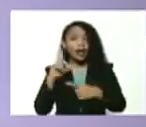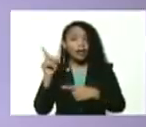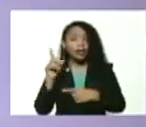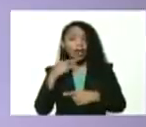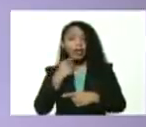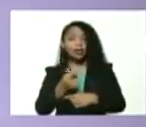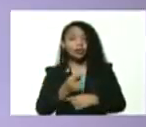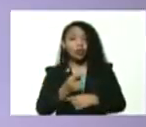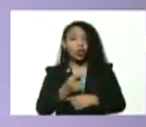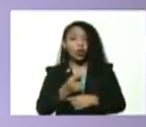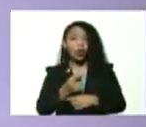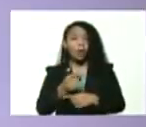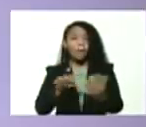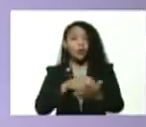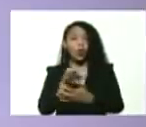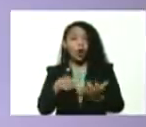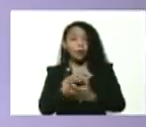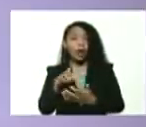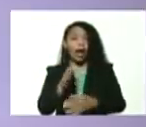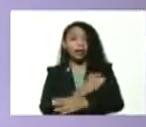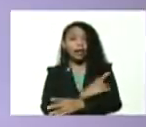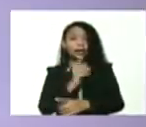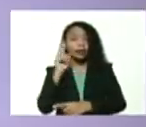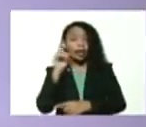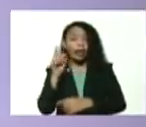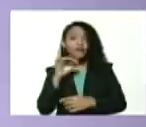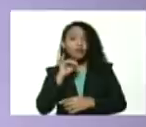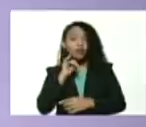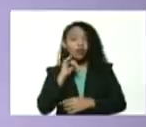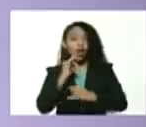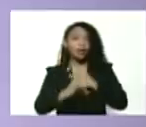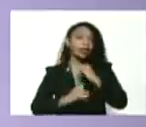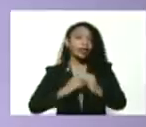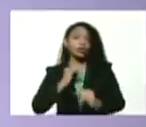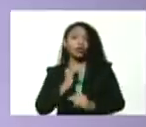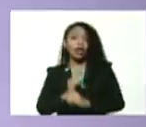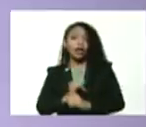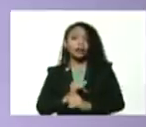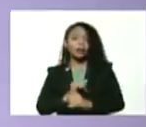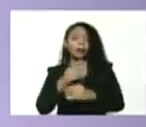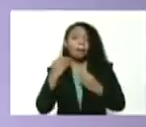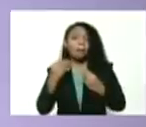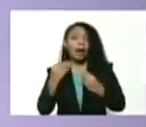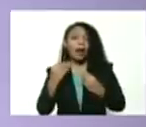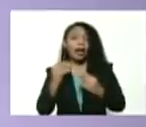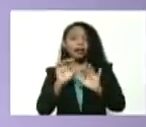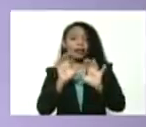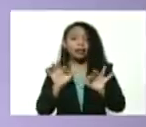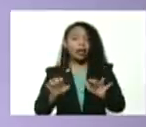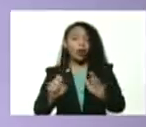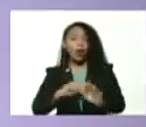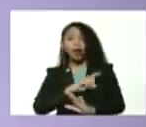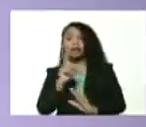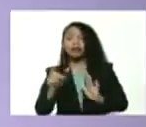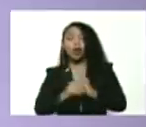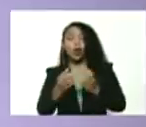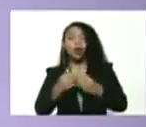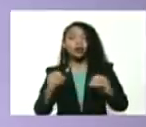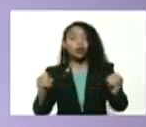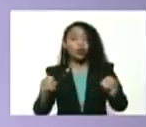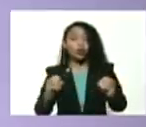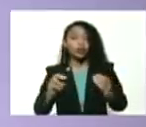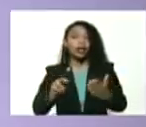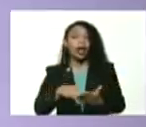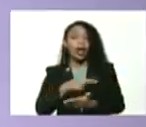denominado linchamiento mediático ante esta instancia internacional, justamente para que el secretario general de la Organización de las Naciones